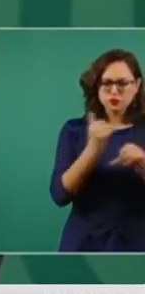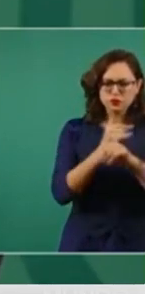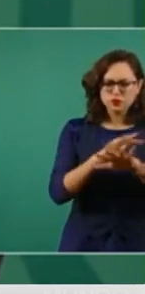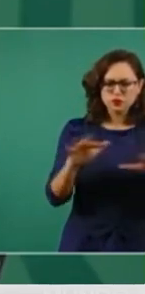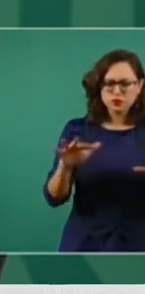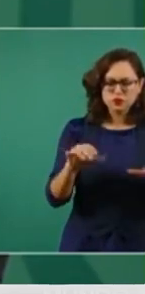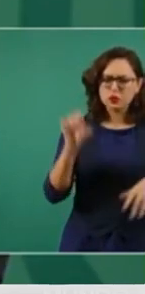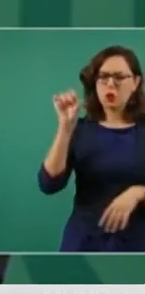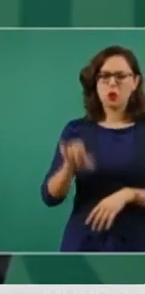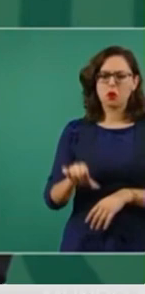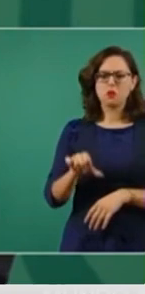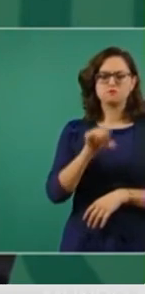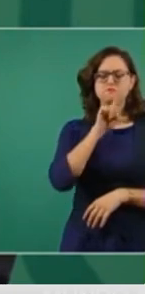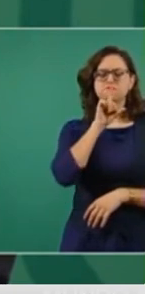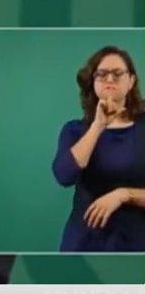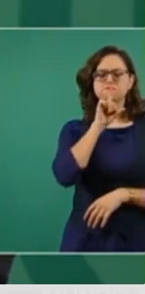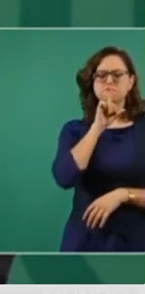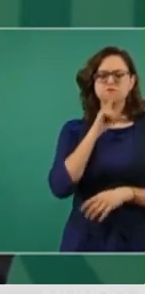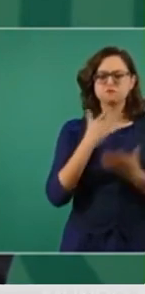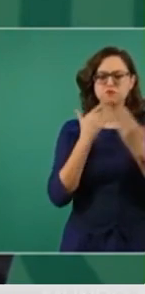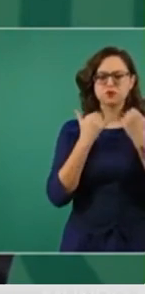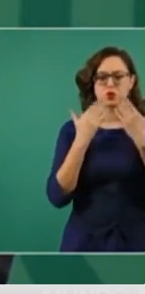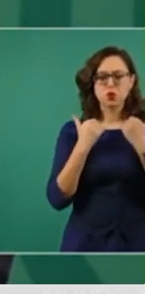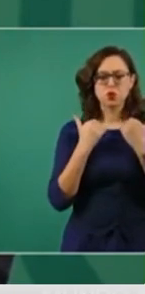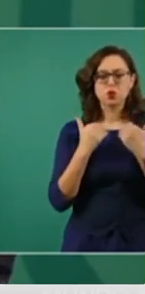gente y me recuerda tanto, y perdona que sea